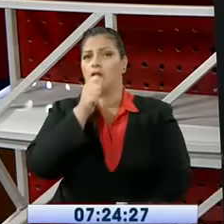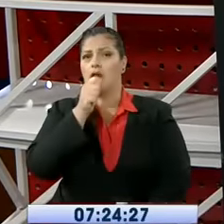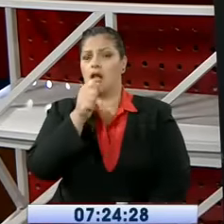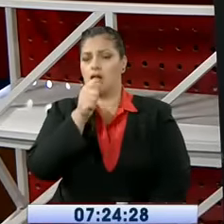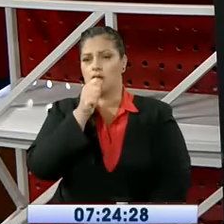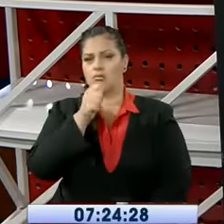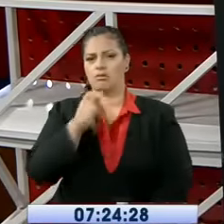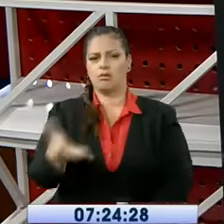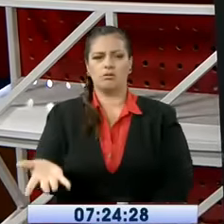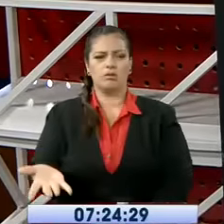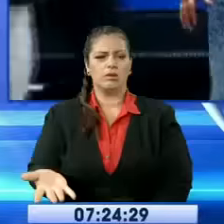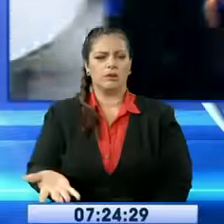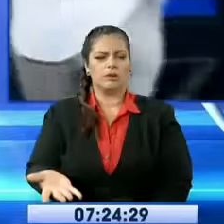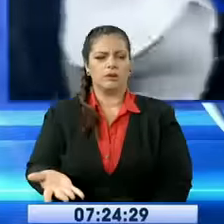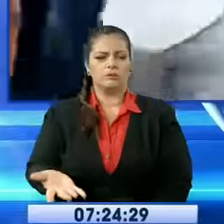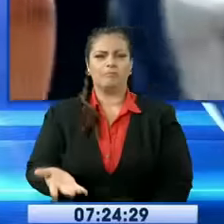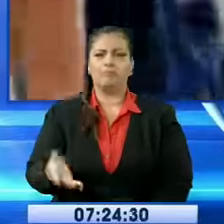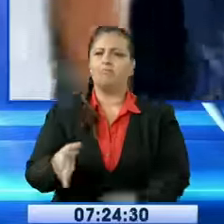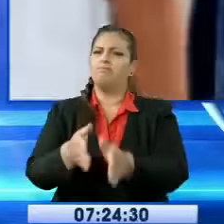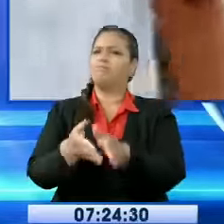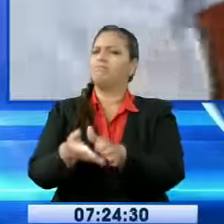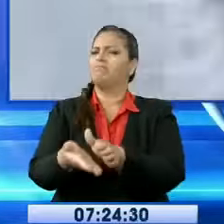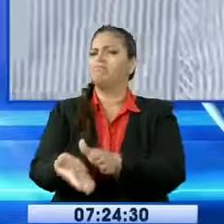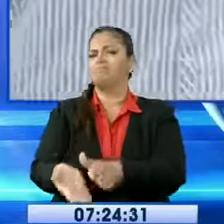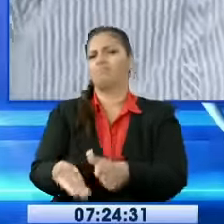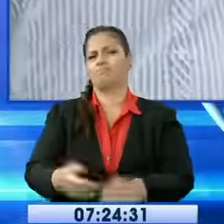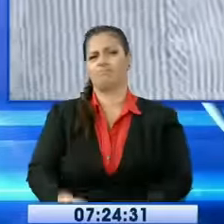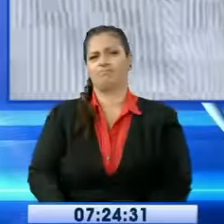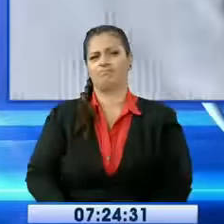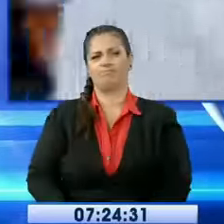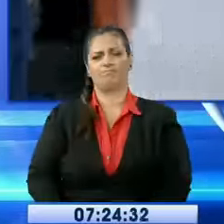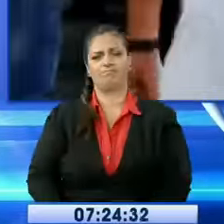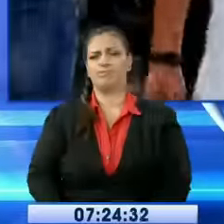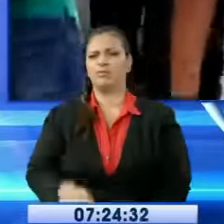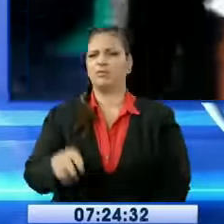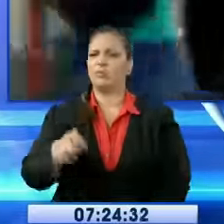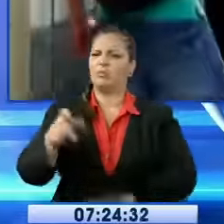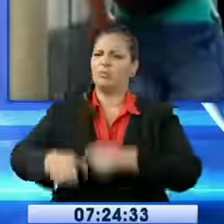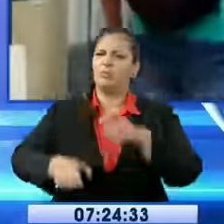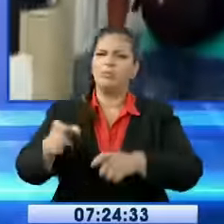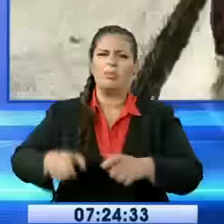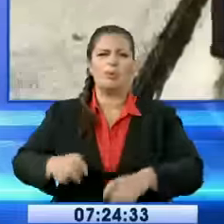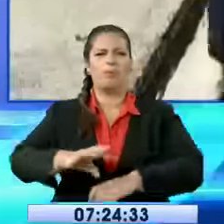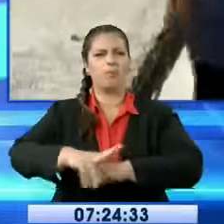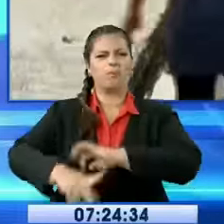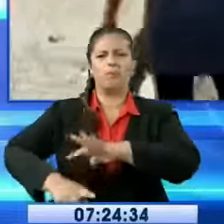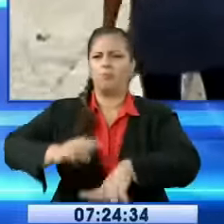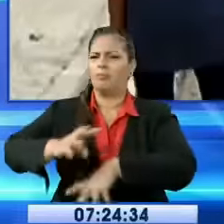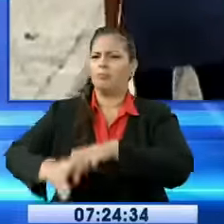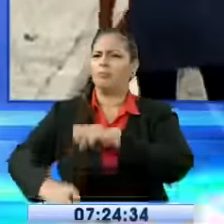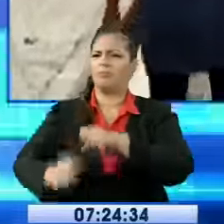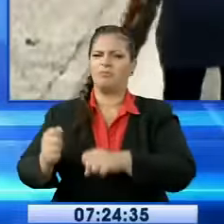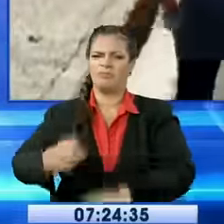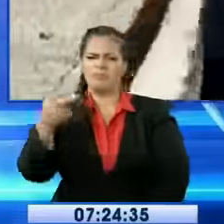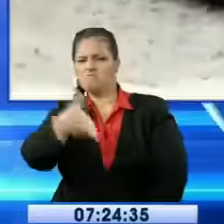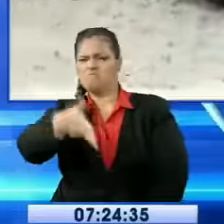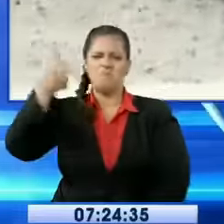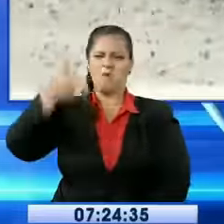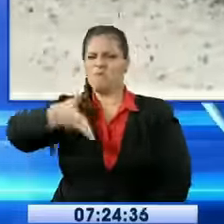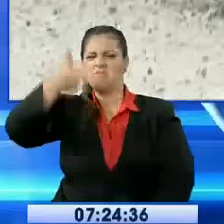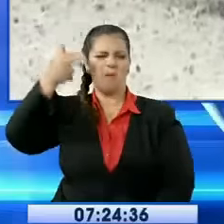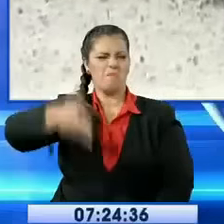Pero es terrible cómo la delincuencia ataca con una fiereza incontenible y sin alma y